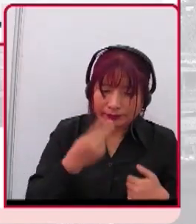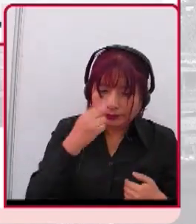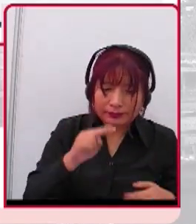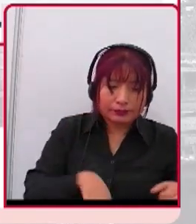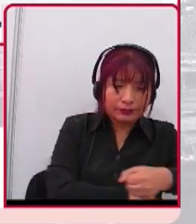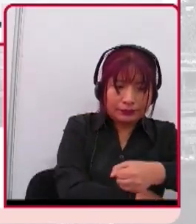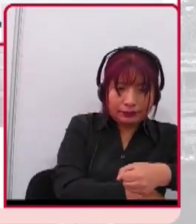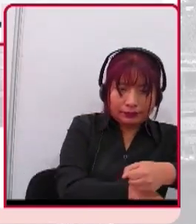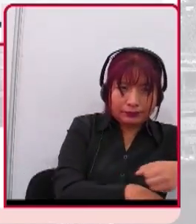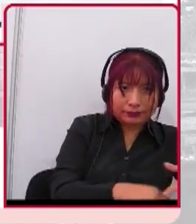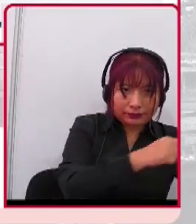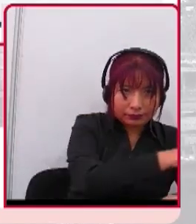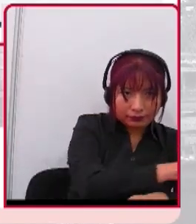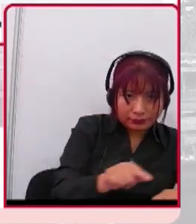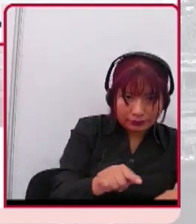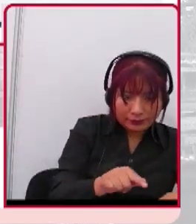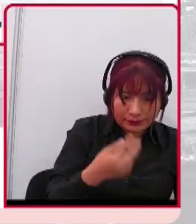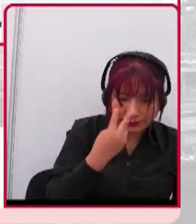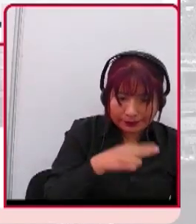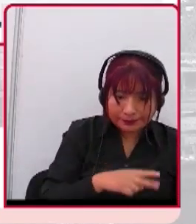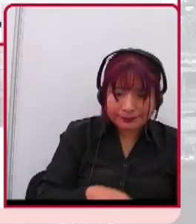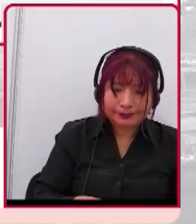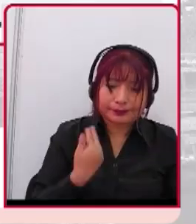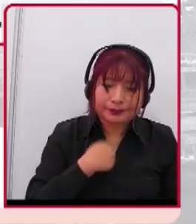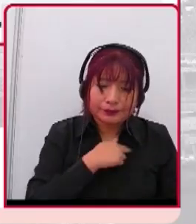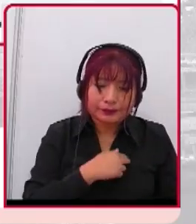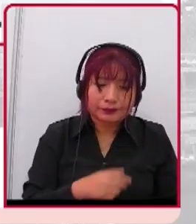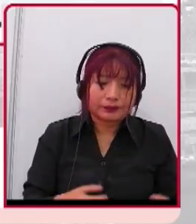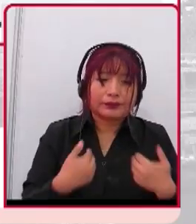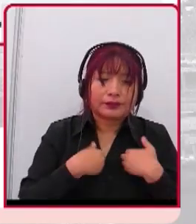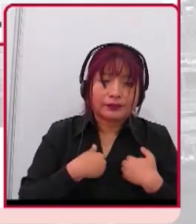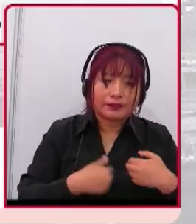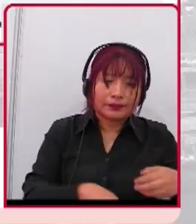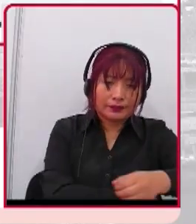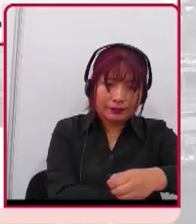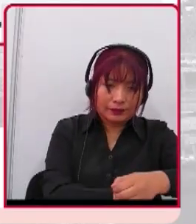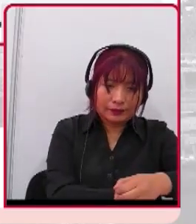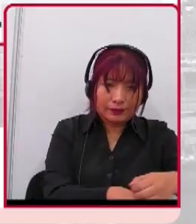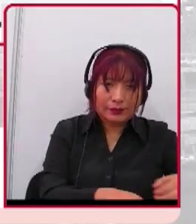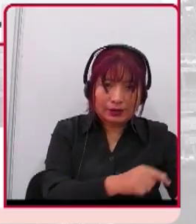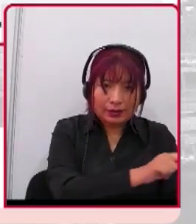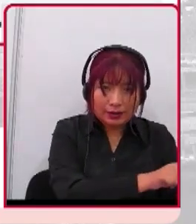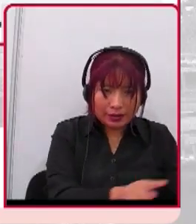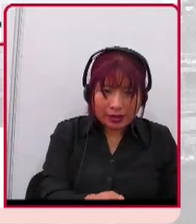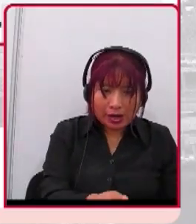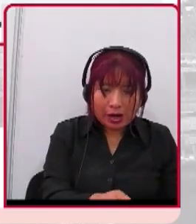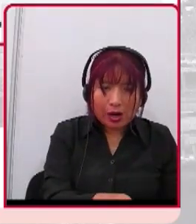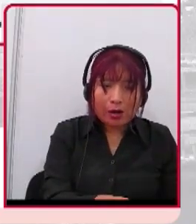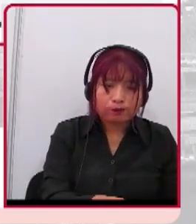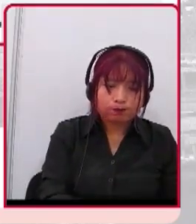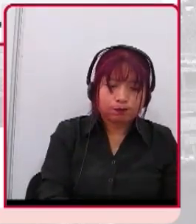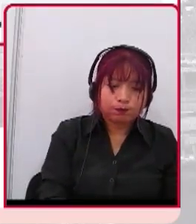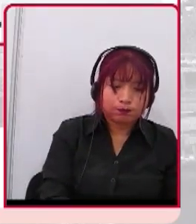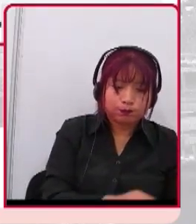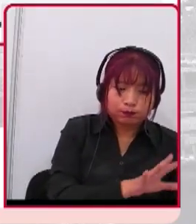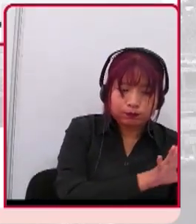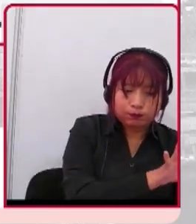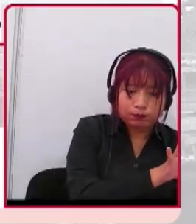base. Como parte del proyecto, nosotros definimos una línea base de 752 toneladas por